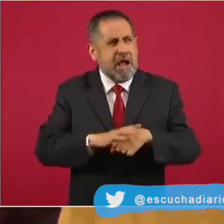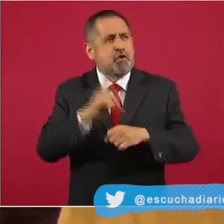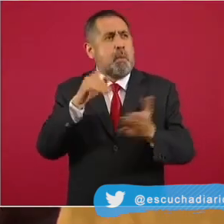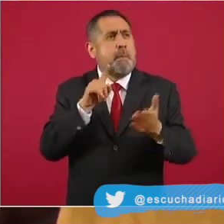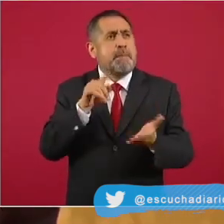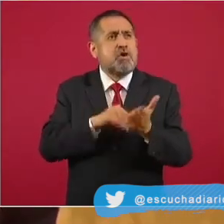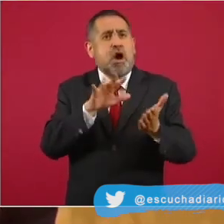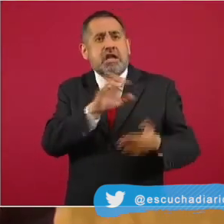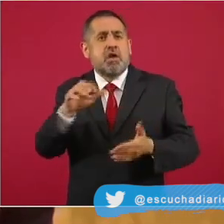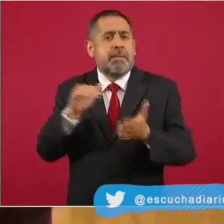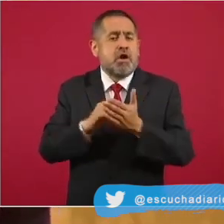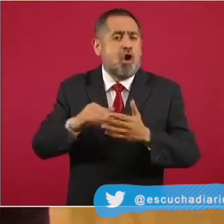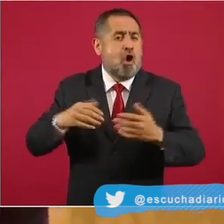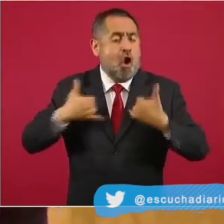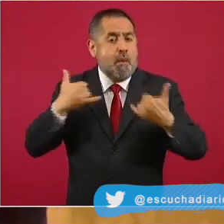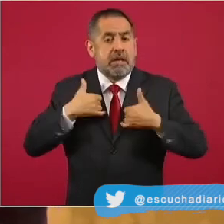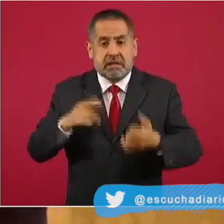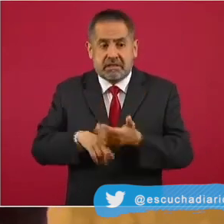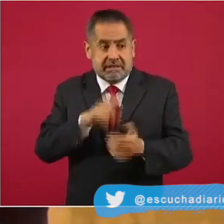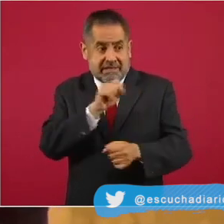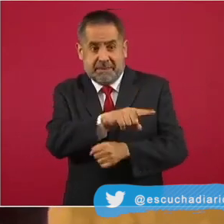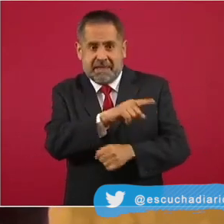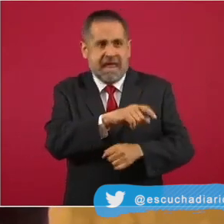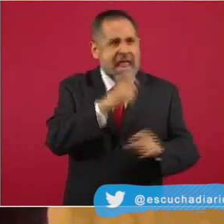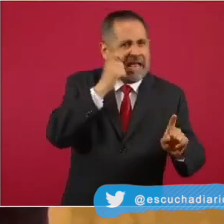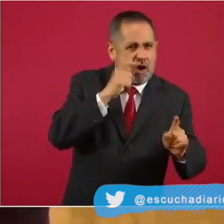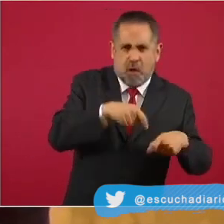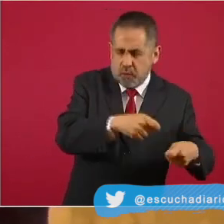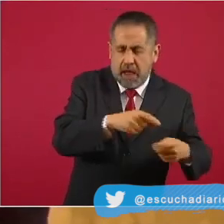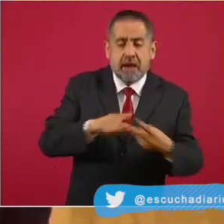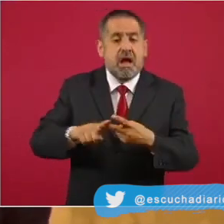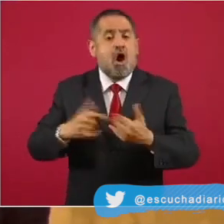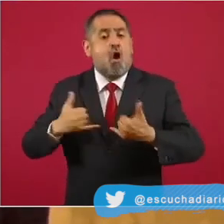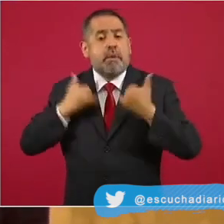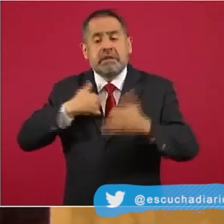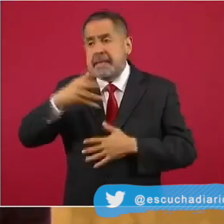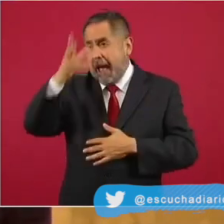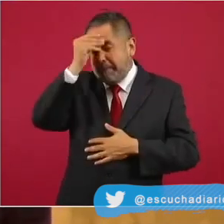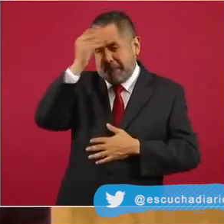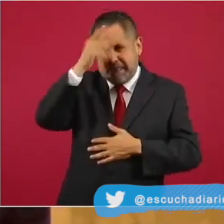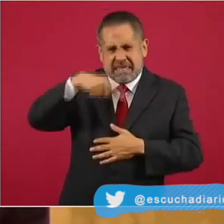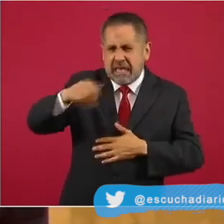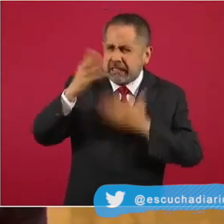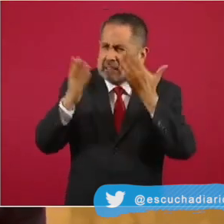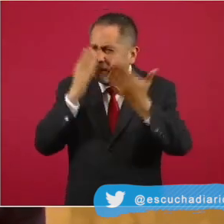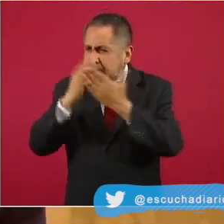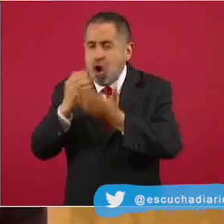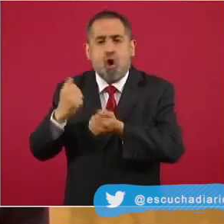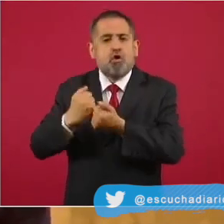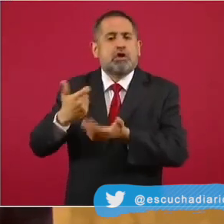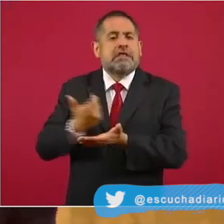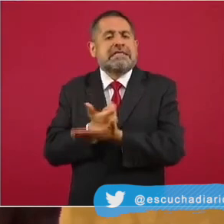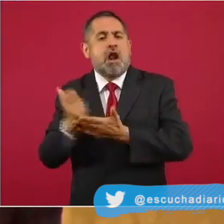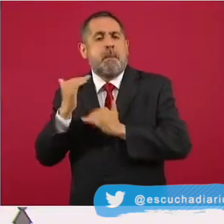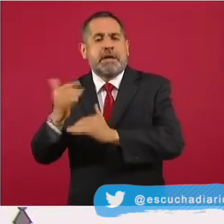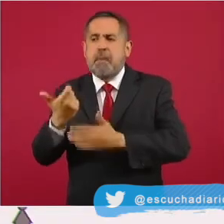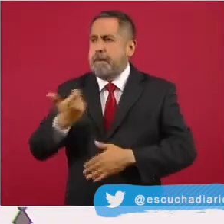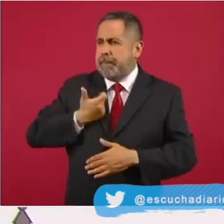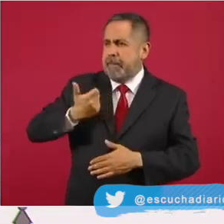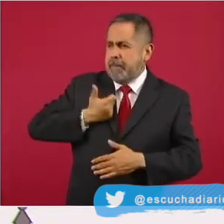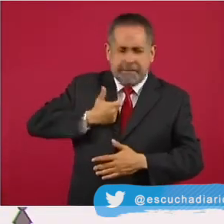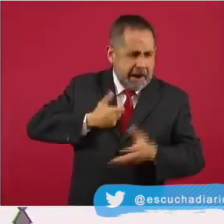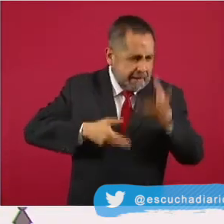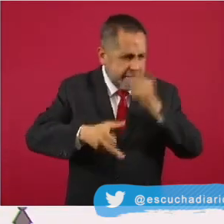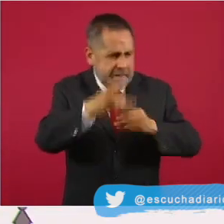1.500.000 jóvenes han trabajado como aprendices con una percepción de un salario mínimo. No hemos dejado